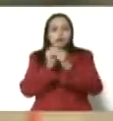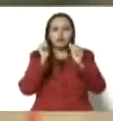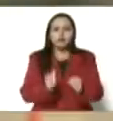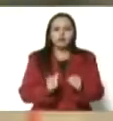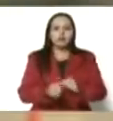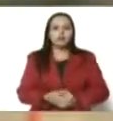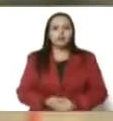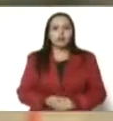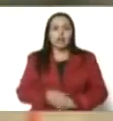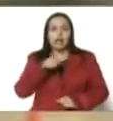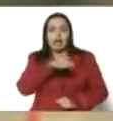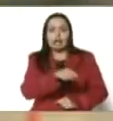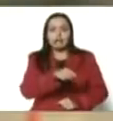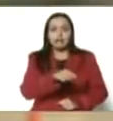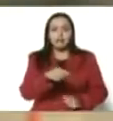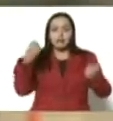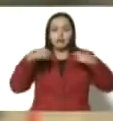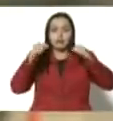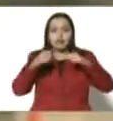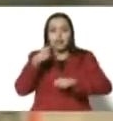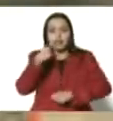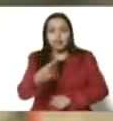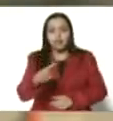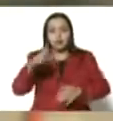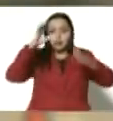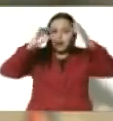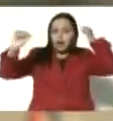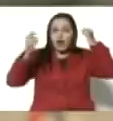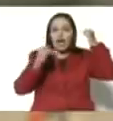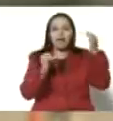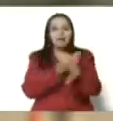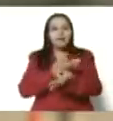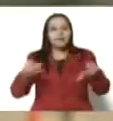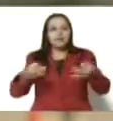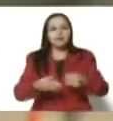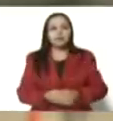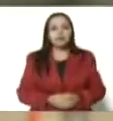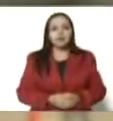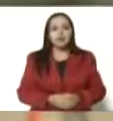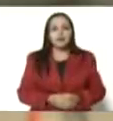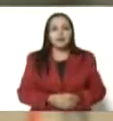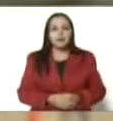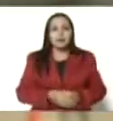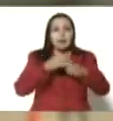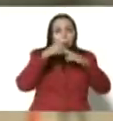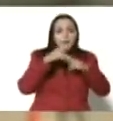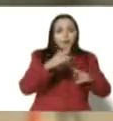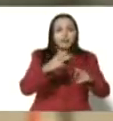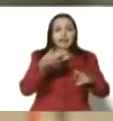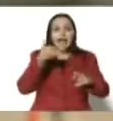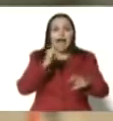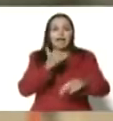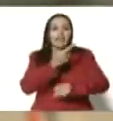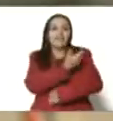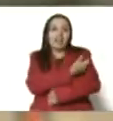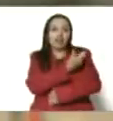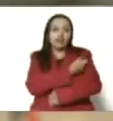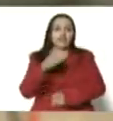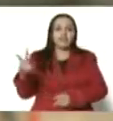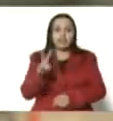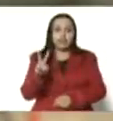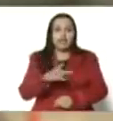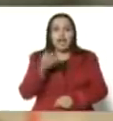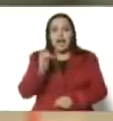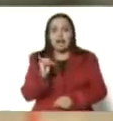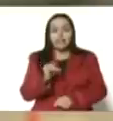que esos ensayos, como dijo el embajador, fuesen perfectos. Los resultados que dio la vacuna en Venezuela